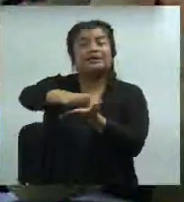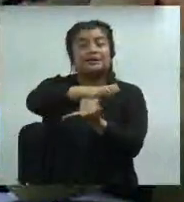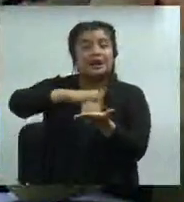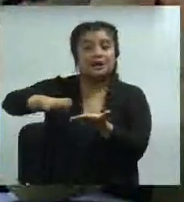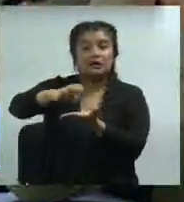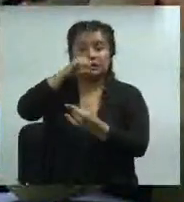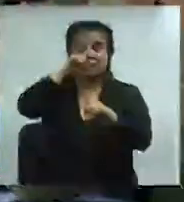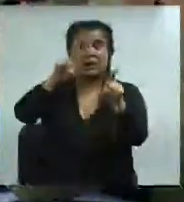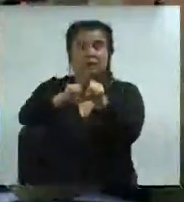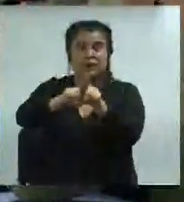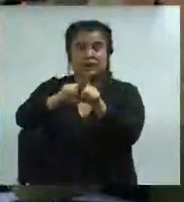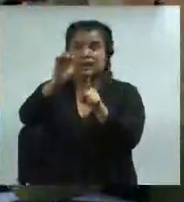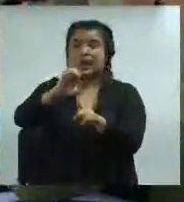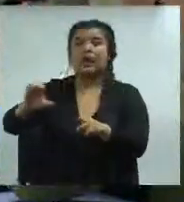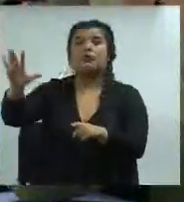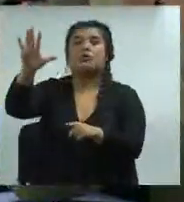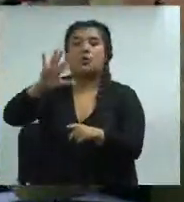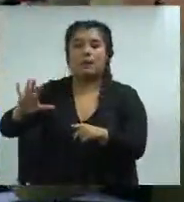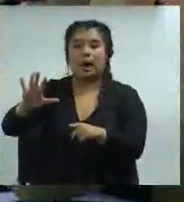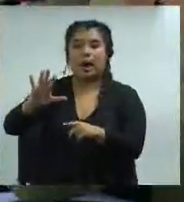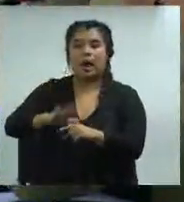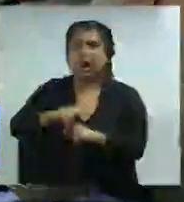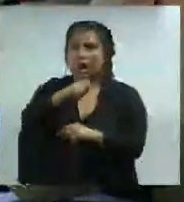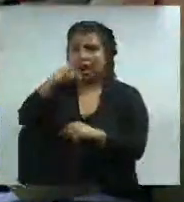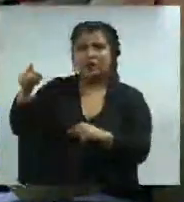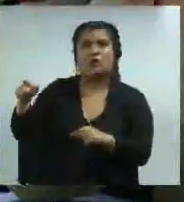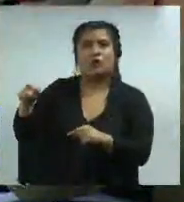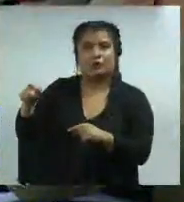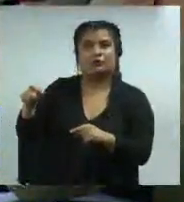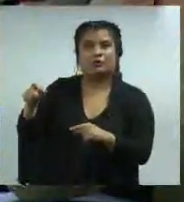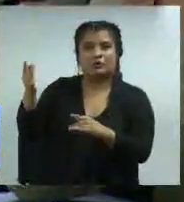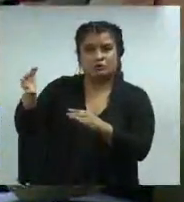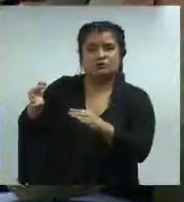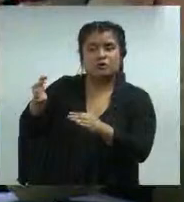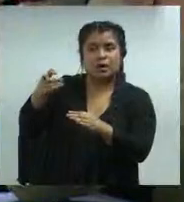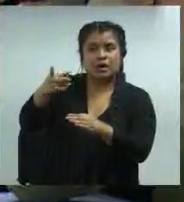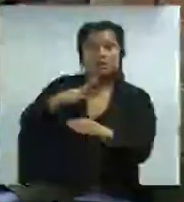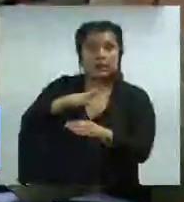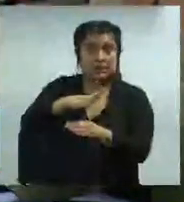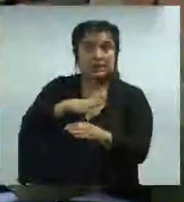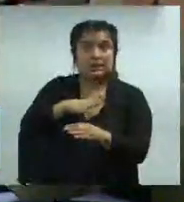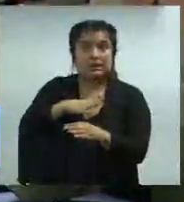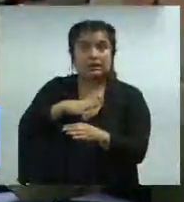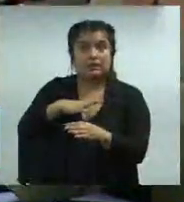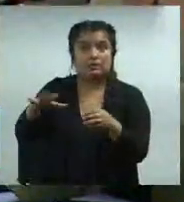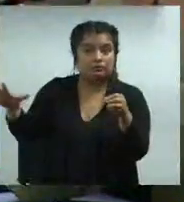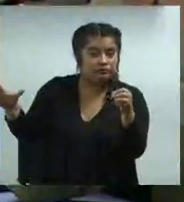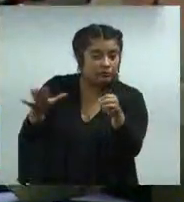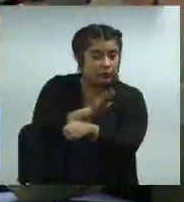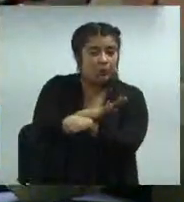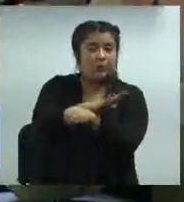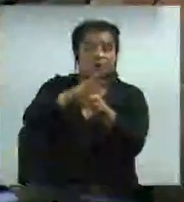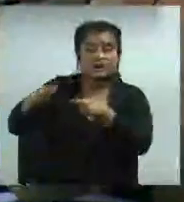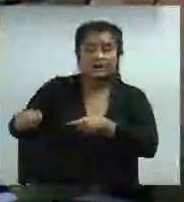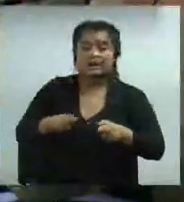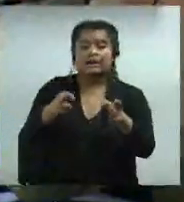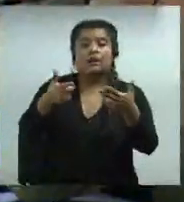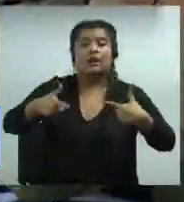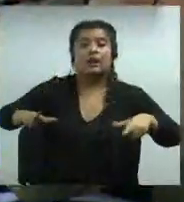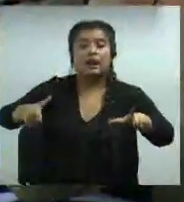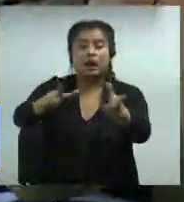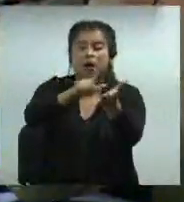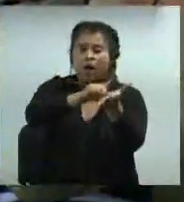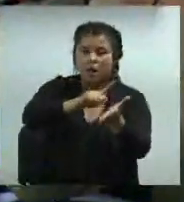además de toda Europa en su conjunto, que hoy por hoy permitió prácticamente tener casi la totalidad de sus ríos y lagos